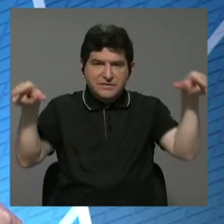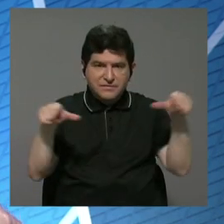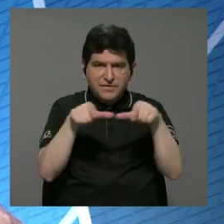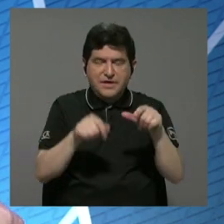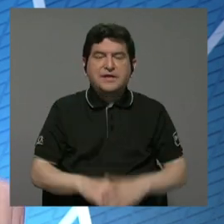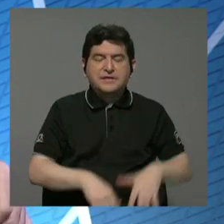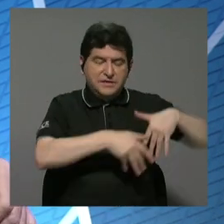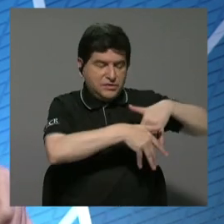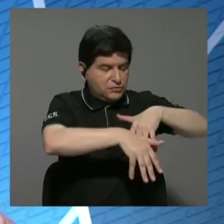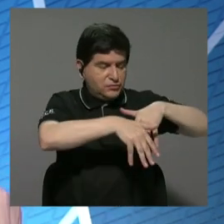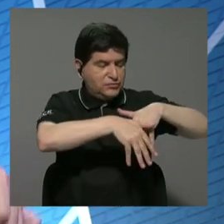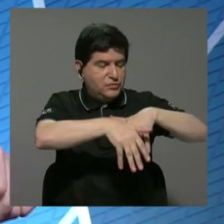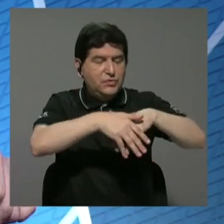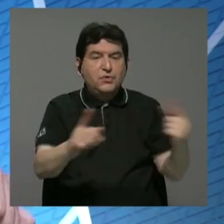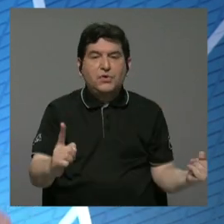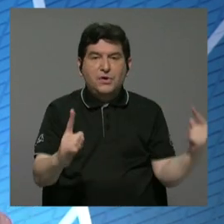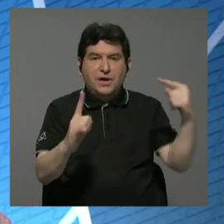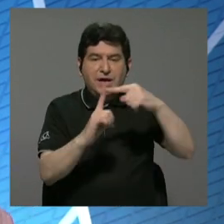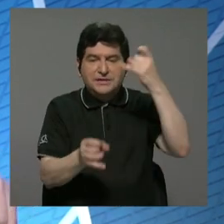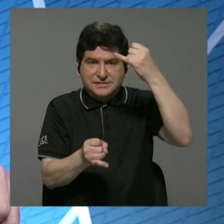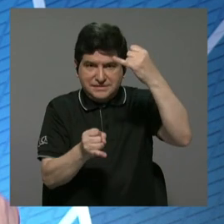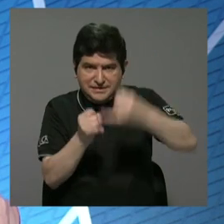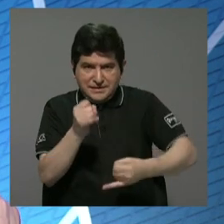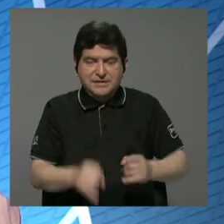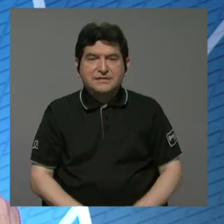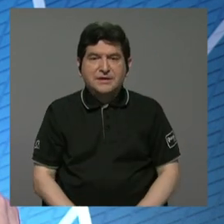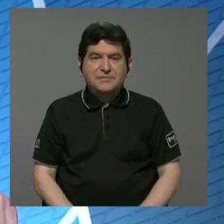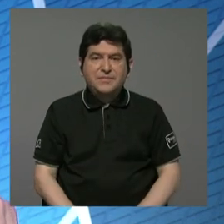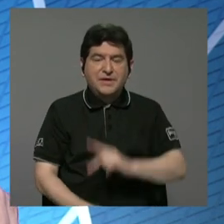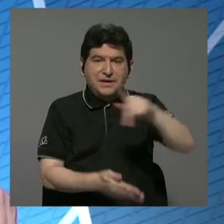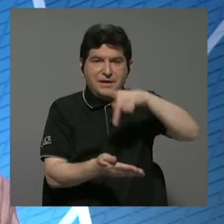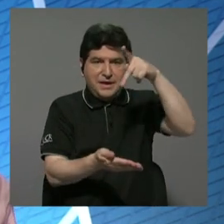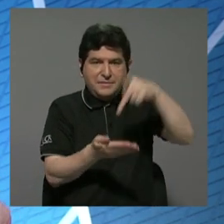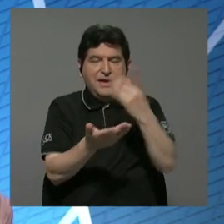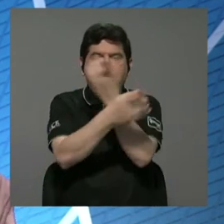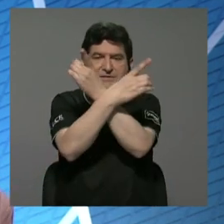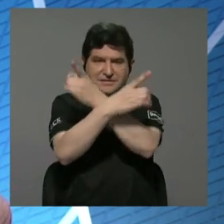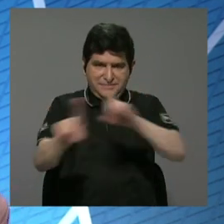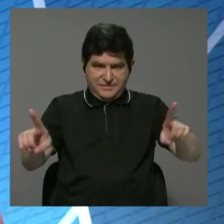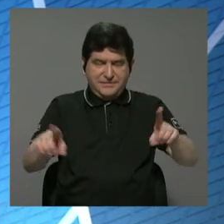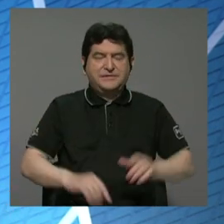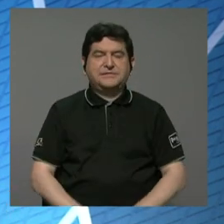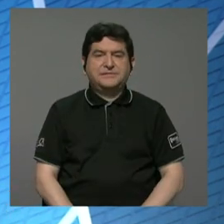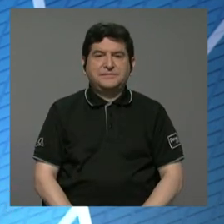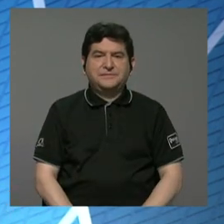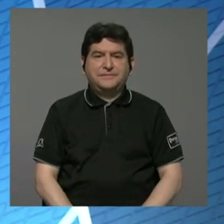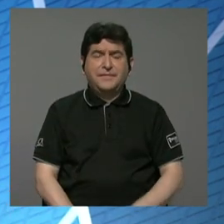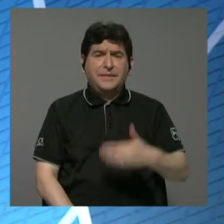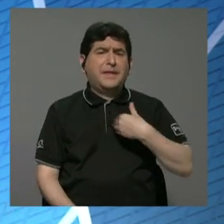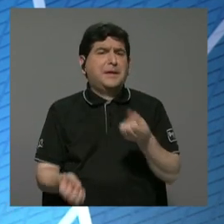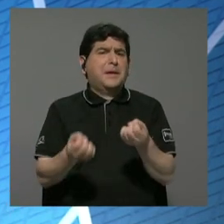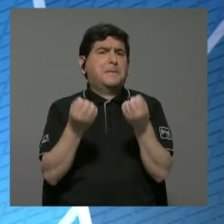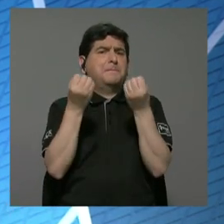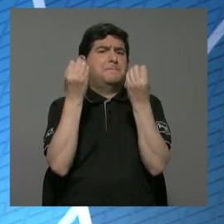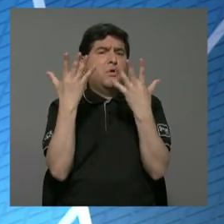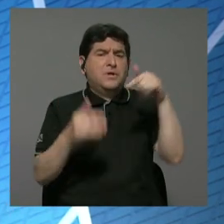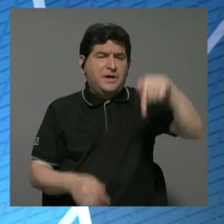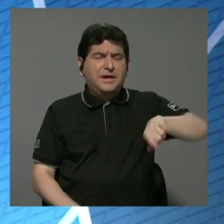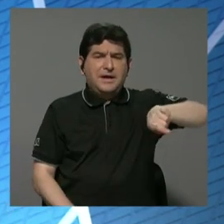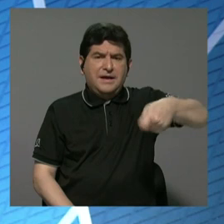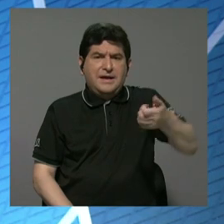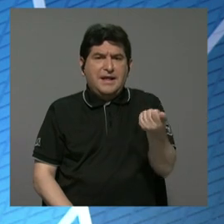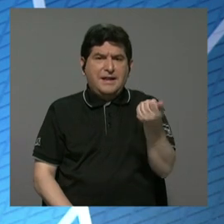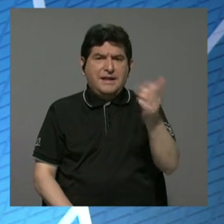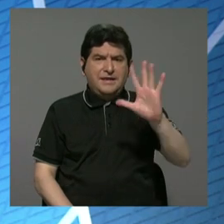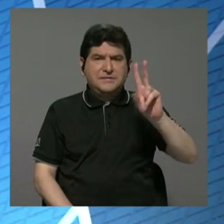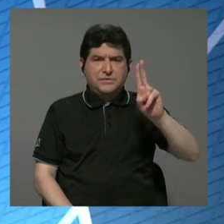de la marcha hasta su conclusión en la Plaza de la Democracia. Así es que tenemos muchísimo más aquí en 15